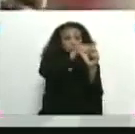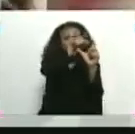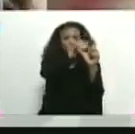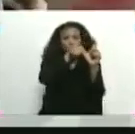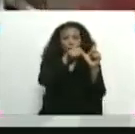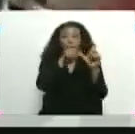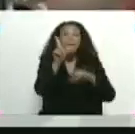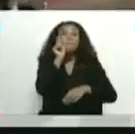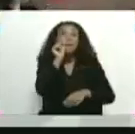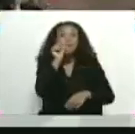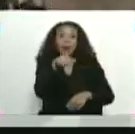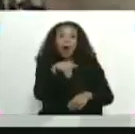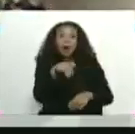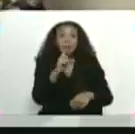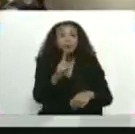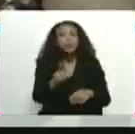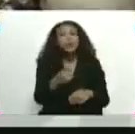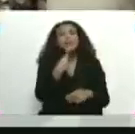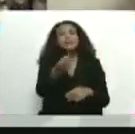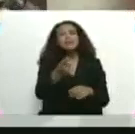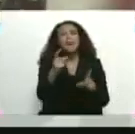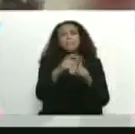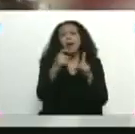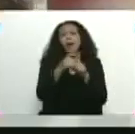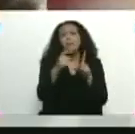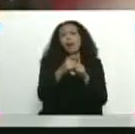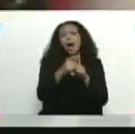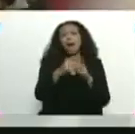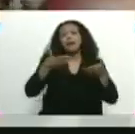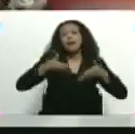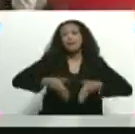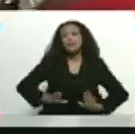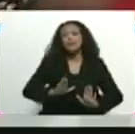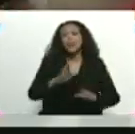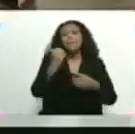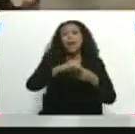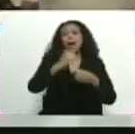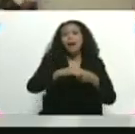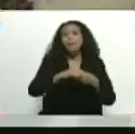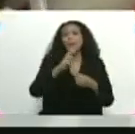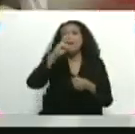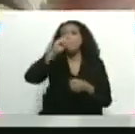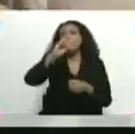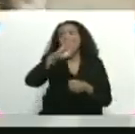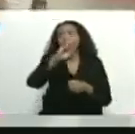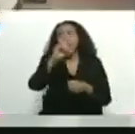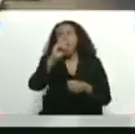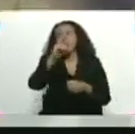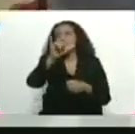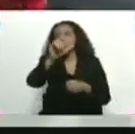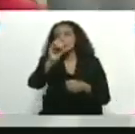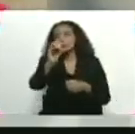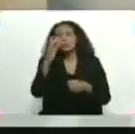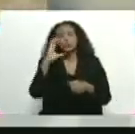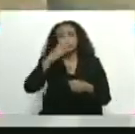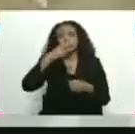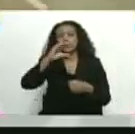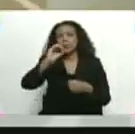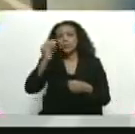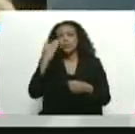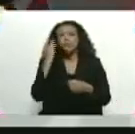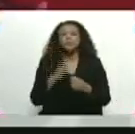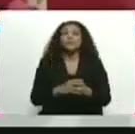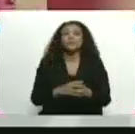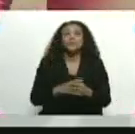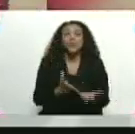papá, le decían el maracucho. Mi papá, Nicolás Maduro García. Y